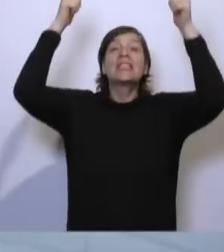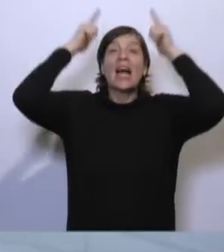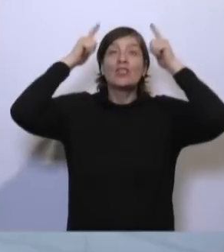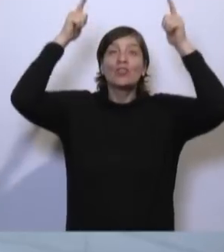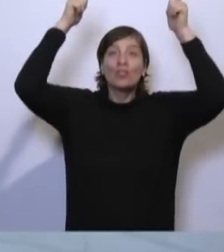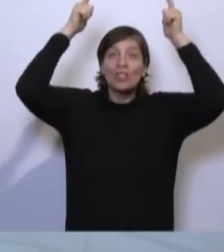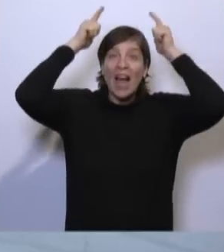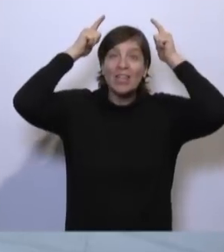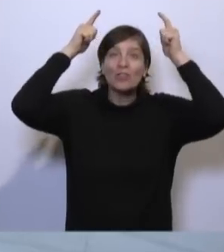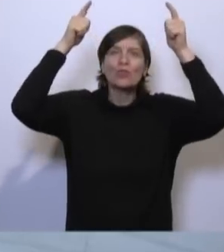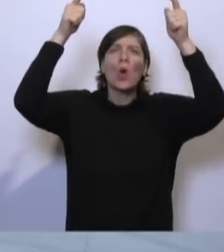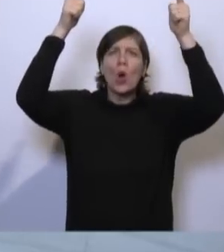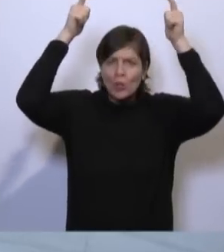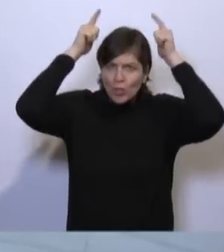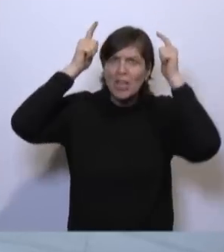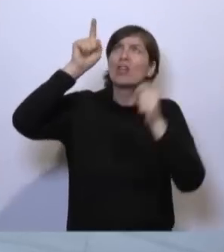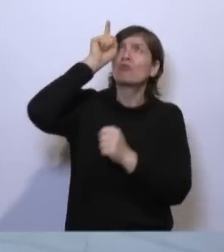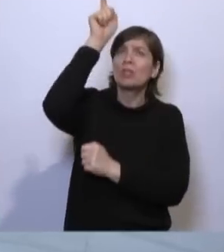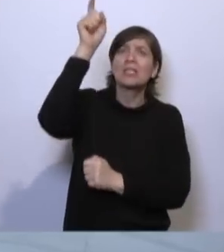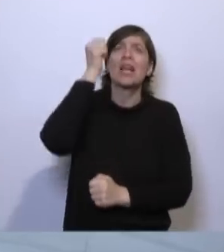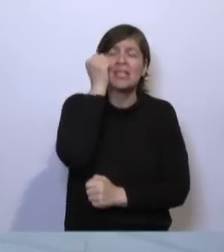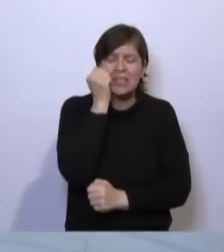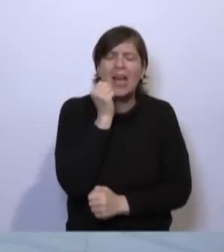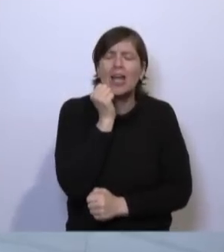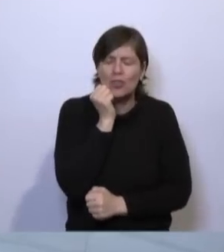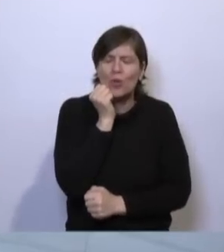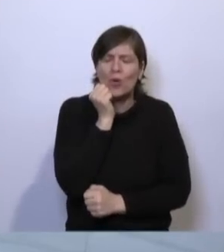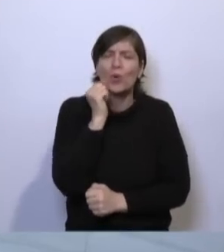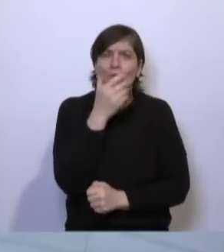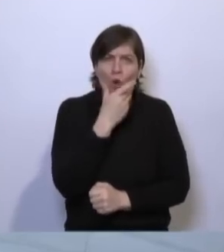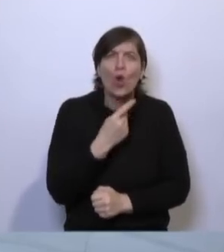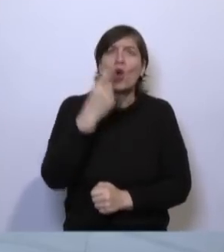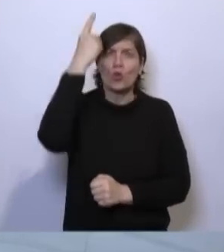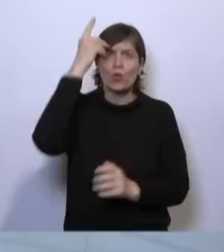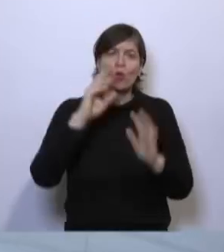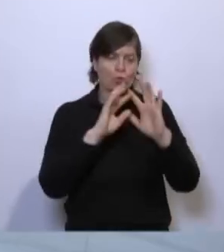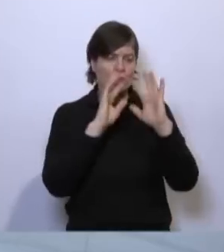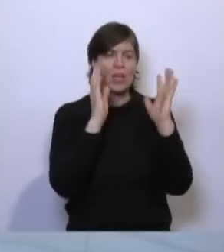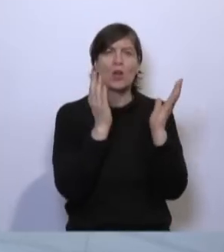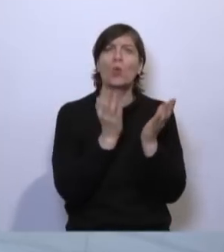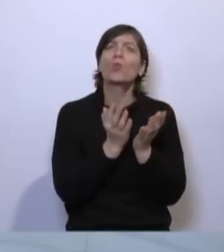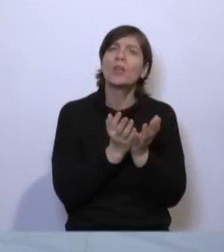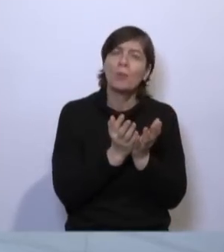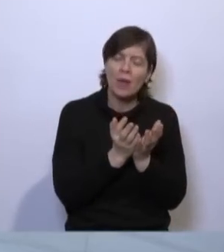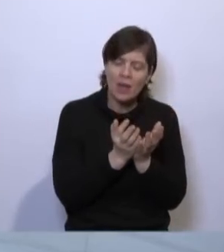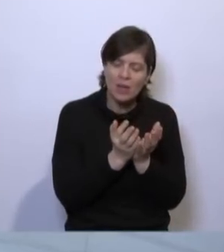Santo, santo, santo, santo es el Señor, Dios